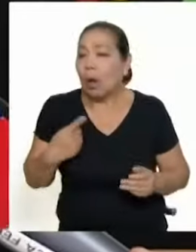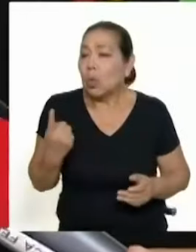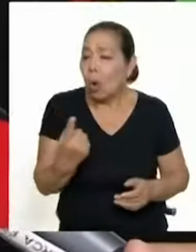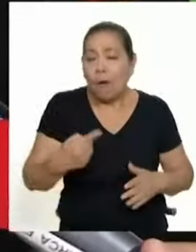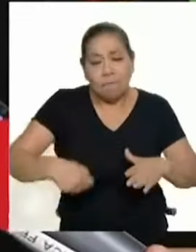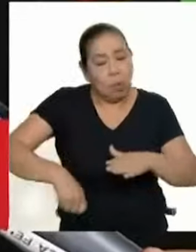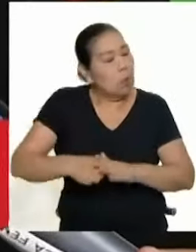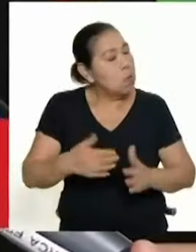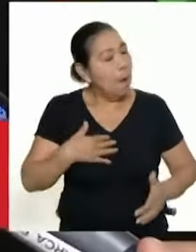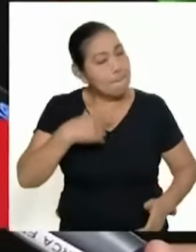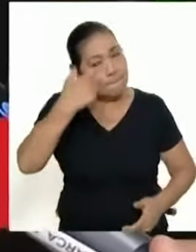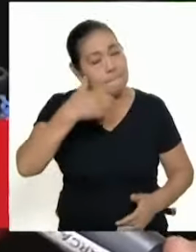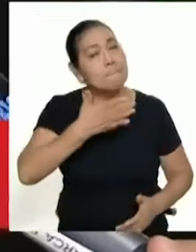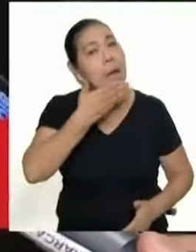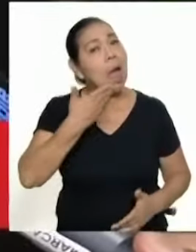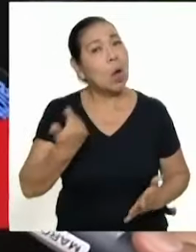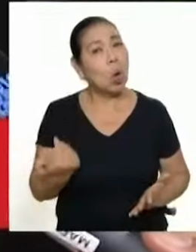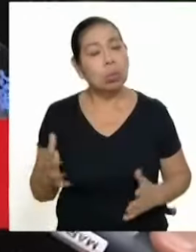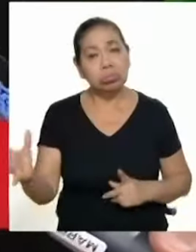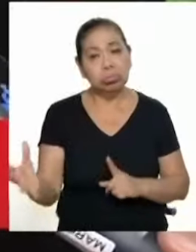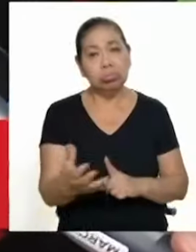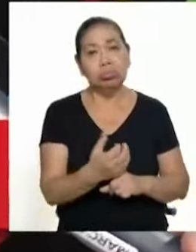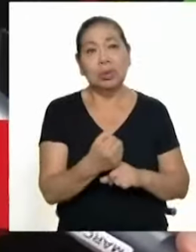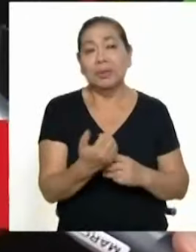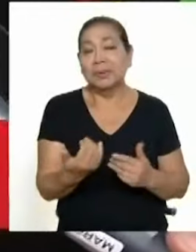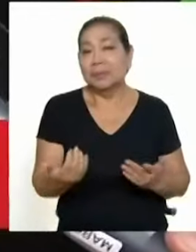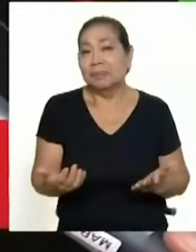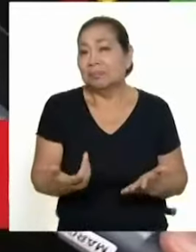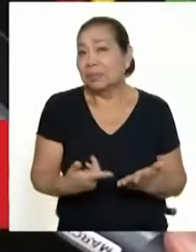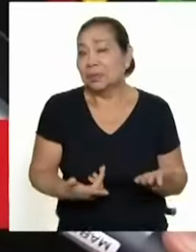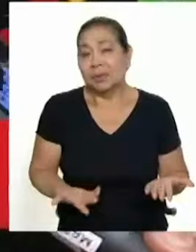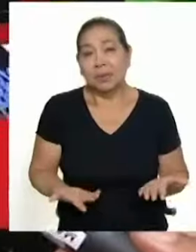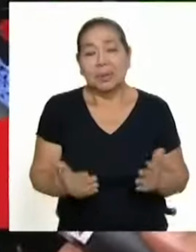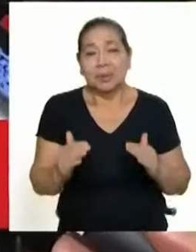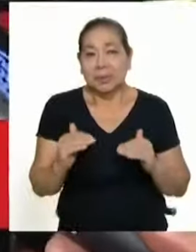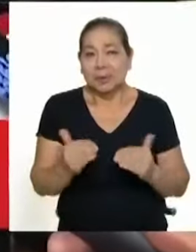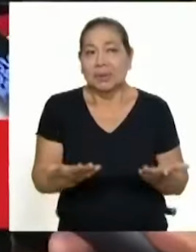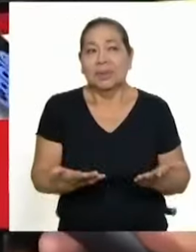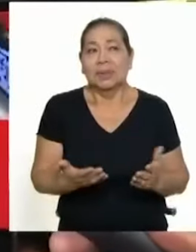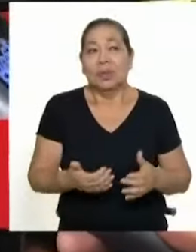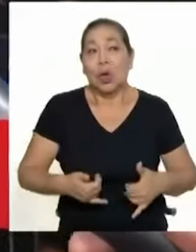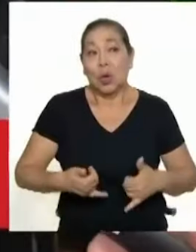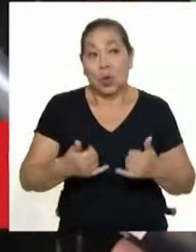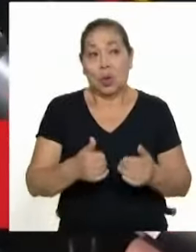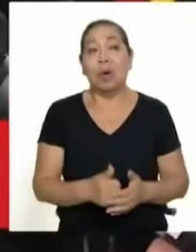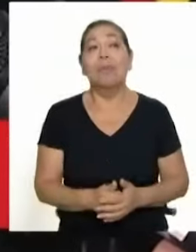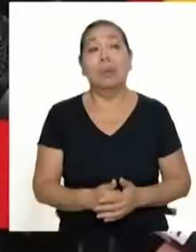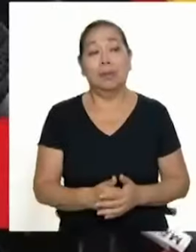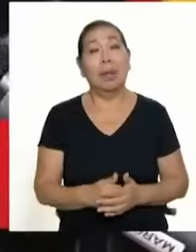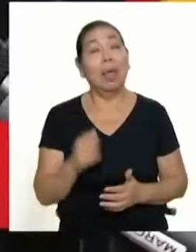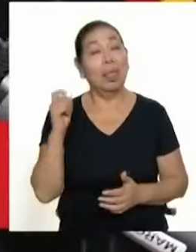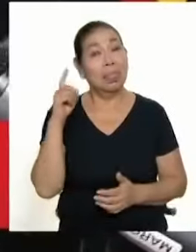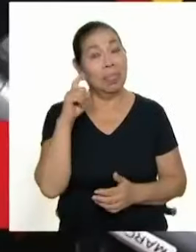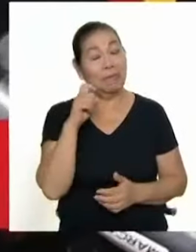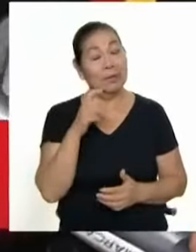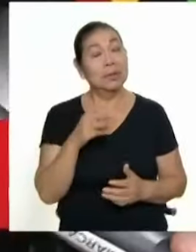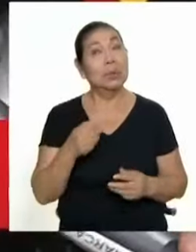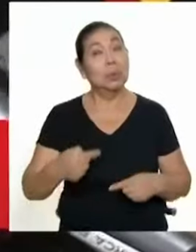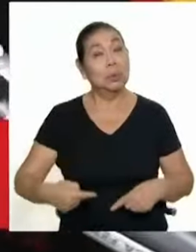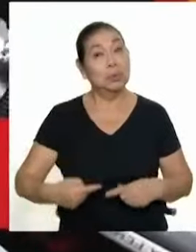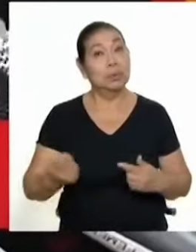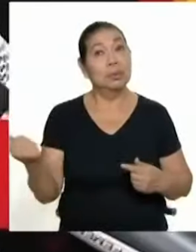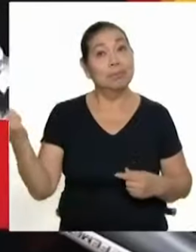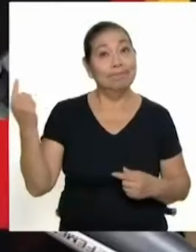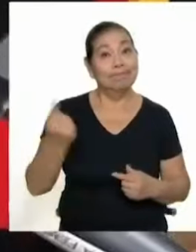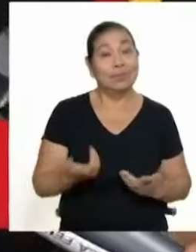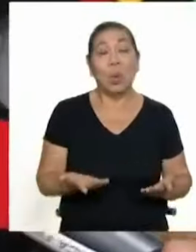dije, rescato la rebeldía que tuvo, porque estando abajo en partido de Copa es sumamente difícil, con un rival difícil que nos vino a